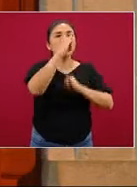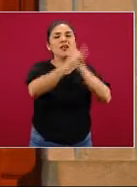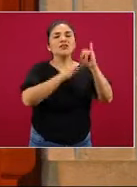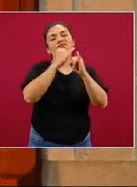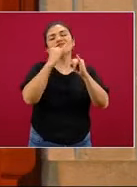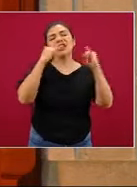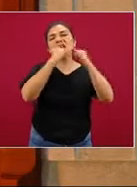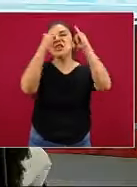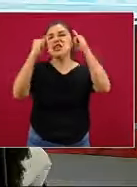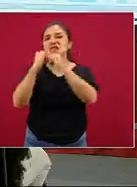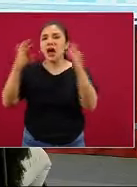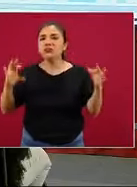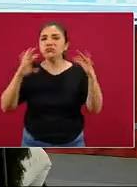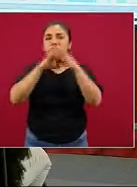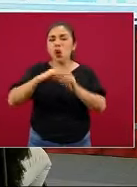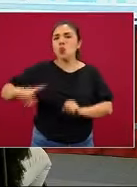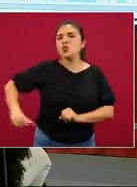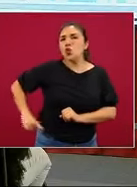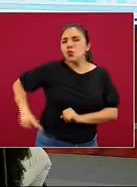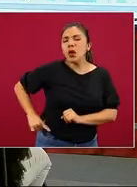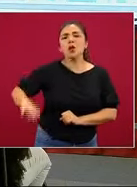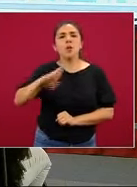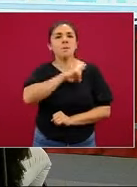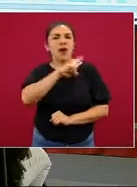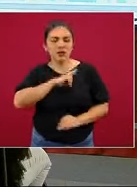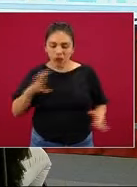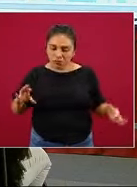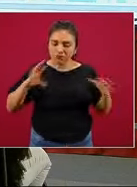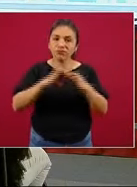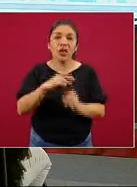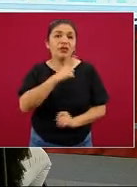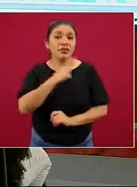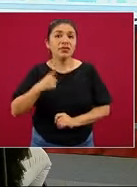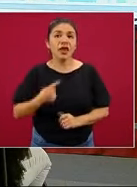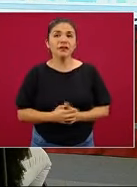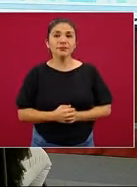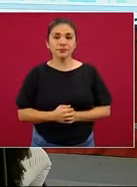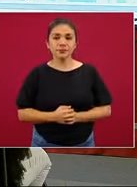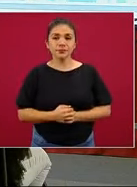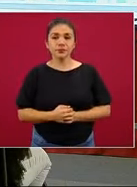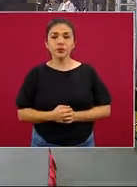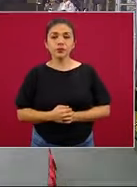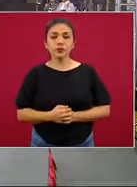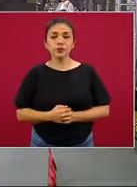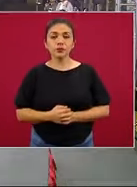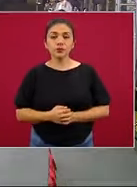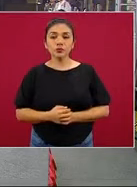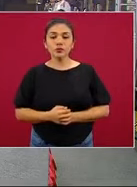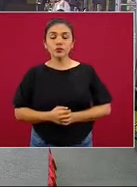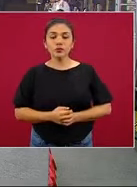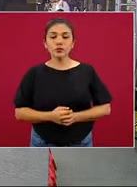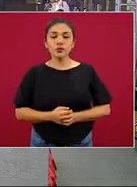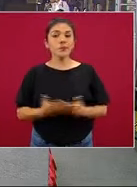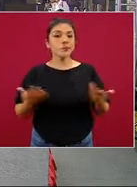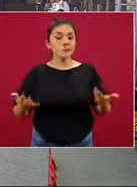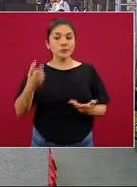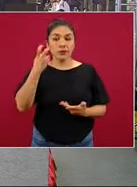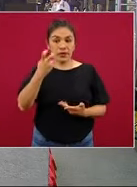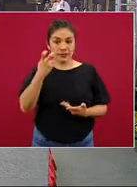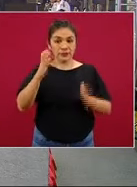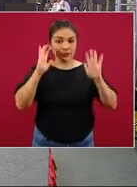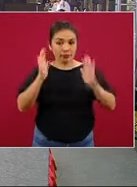con otras instancias tanto gubernamentales como no gubernamentales. La siguiente. Y pues bien, entrando